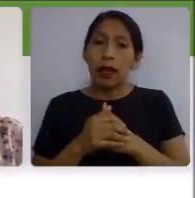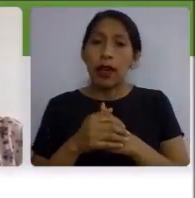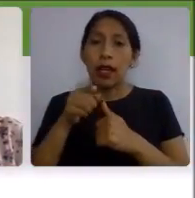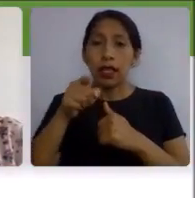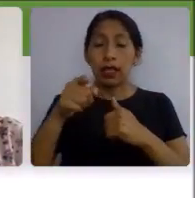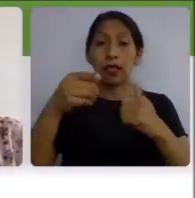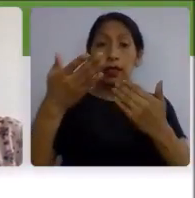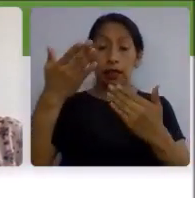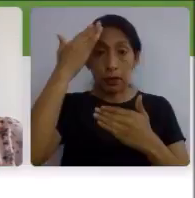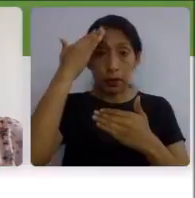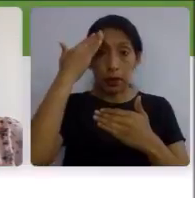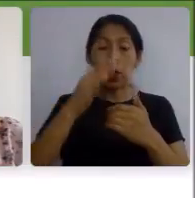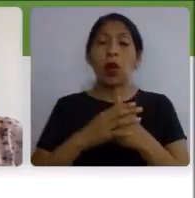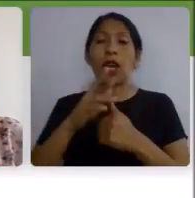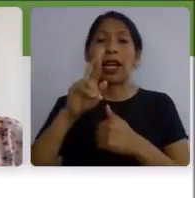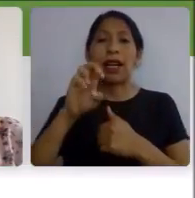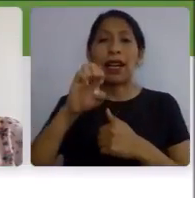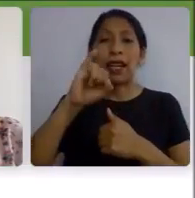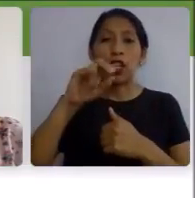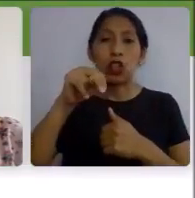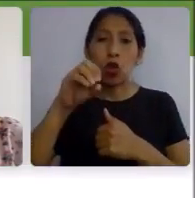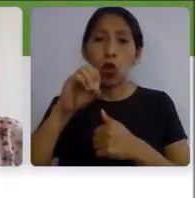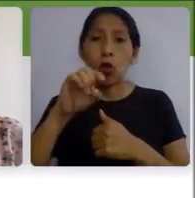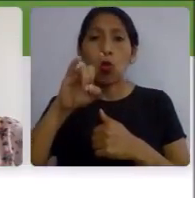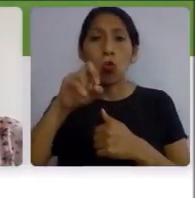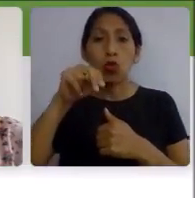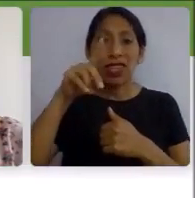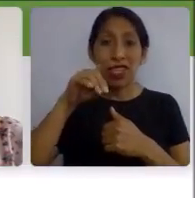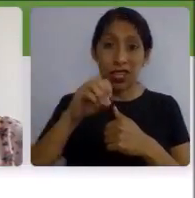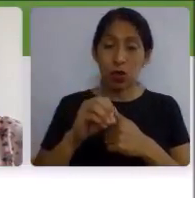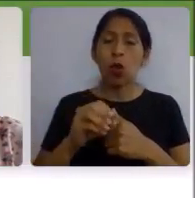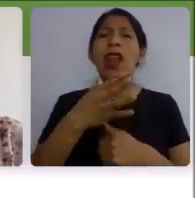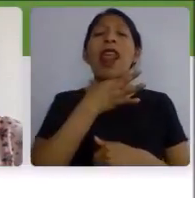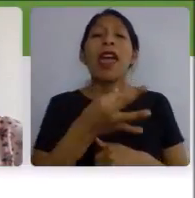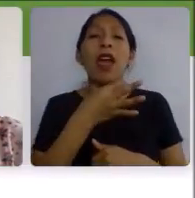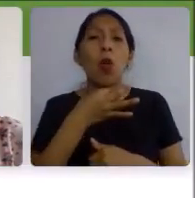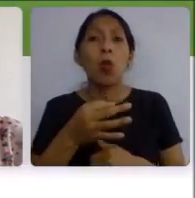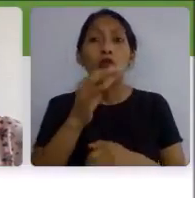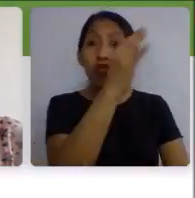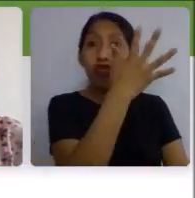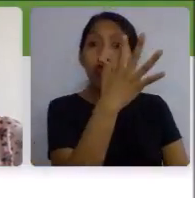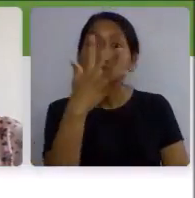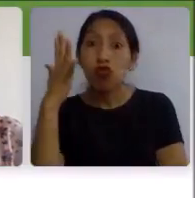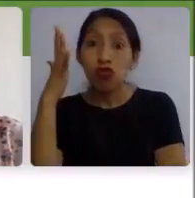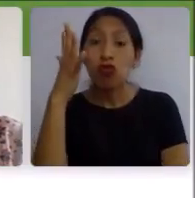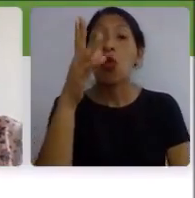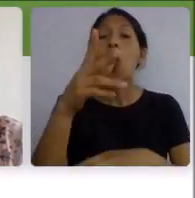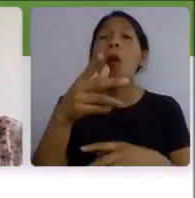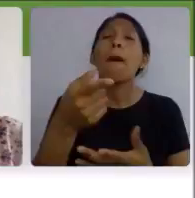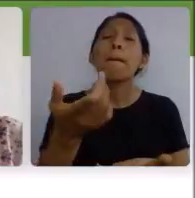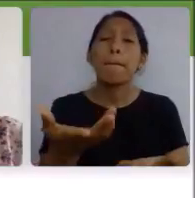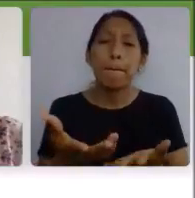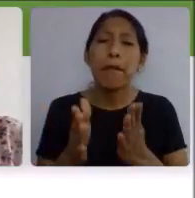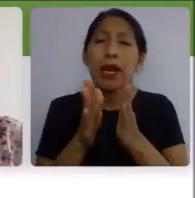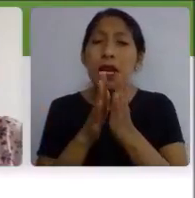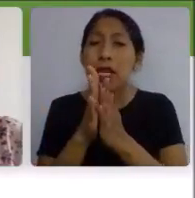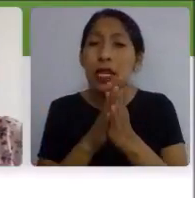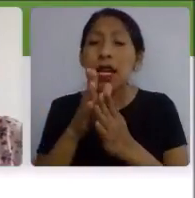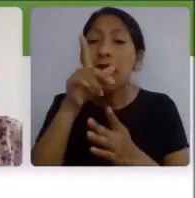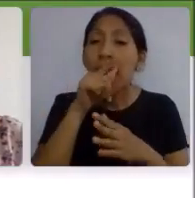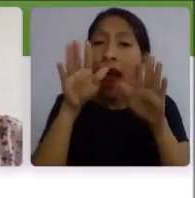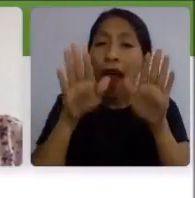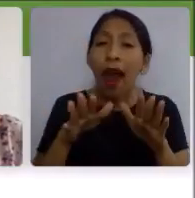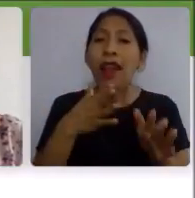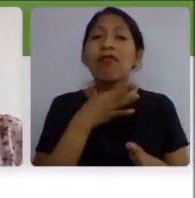todo también que Reino Unido es un país que le gusta mucho lo que es la naturaleza y observación de aves. Entonces, todo esto se suma un